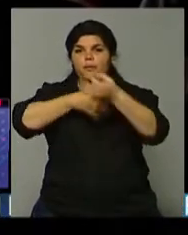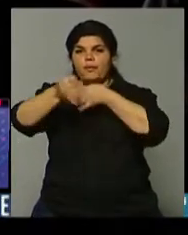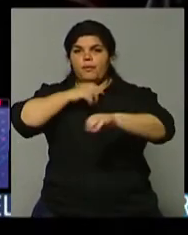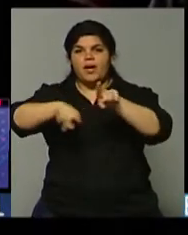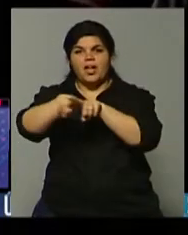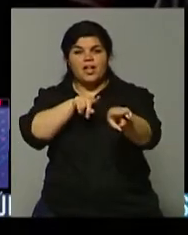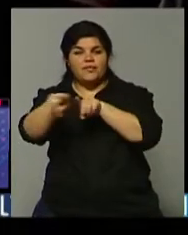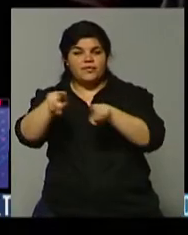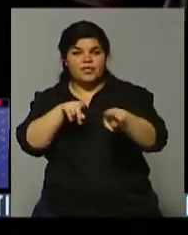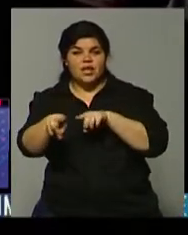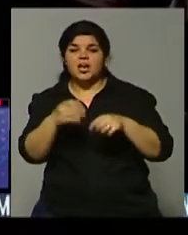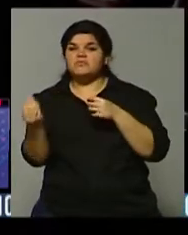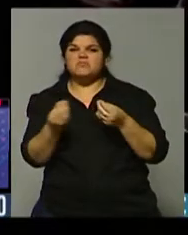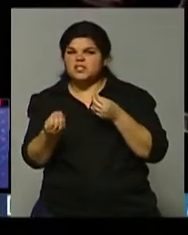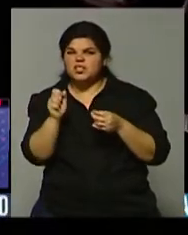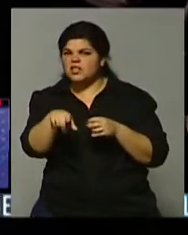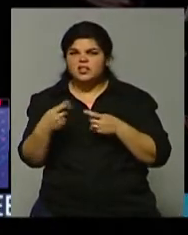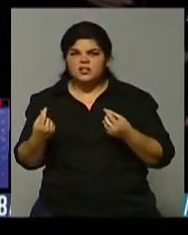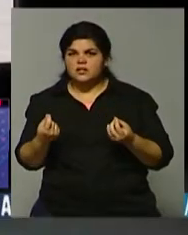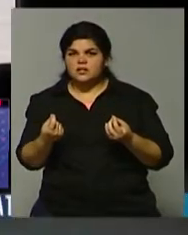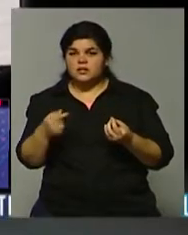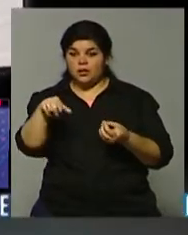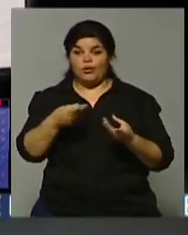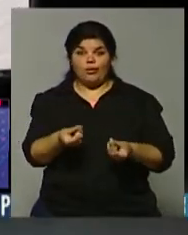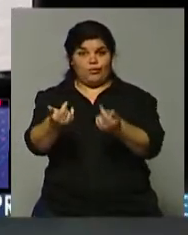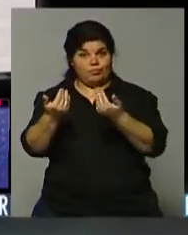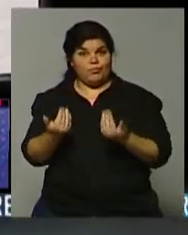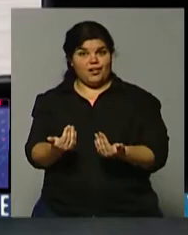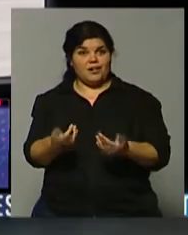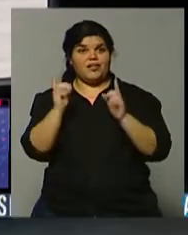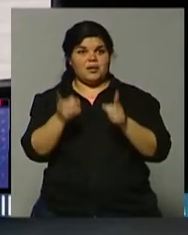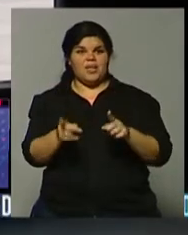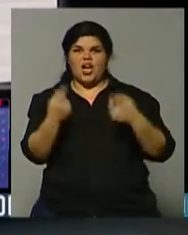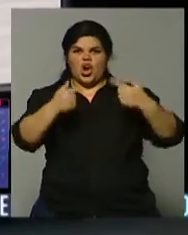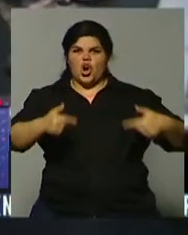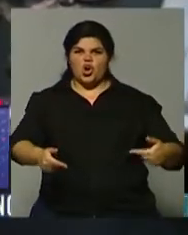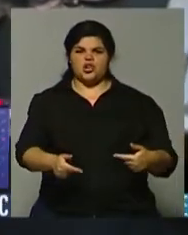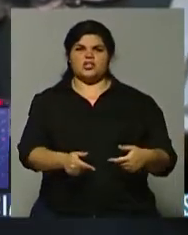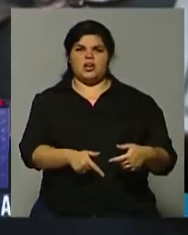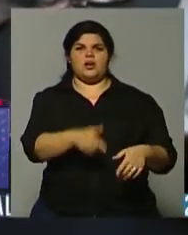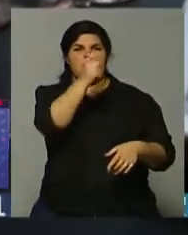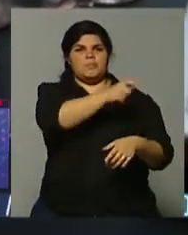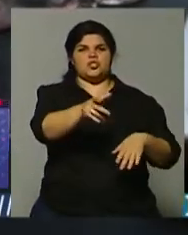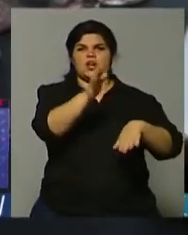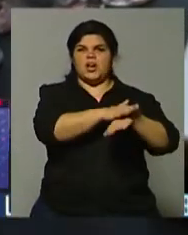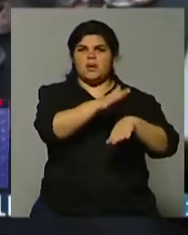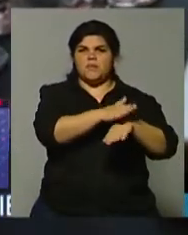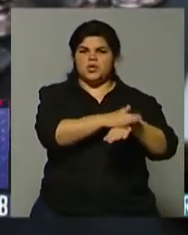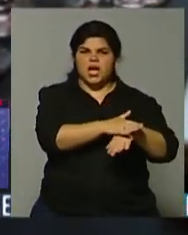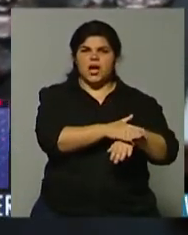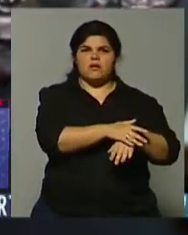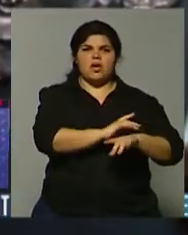bueno no solamente por el tema de poder comprar, sino también elimina un montón de factores que están en el medio, las revendedoras. Sí. Llegar a tener algún